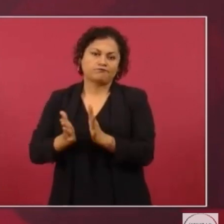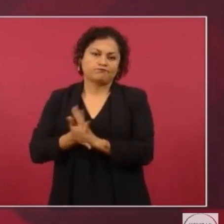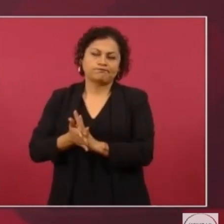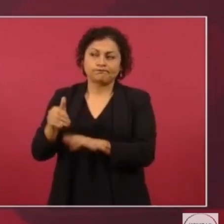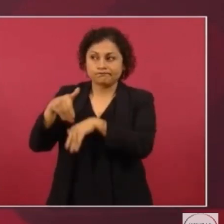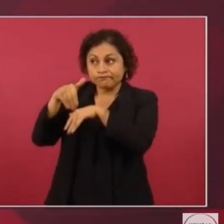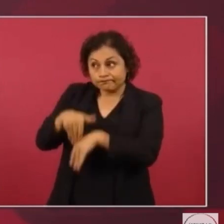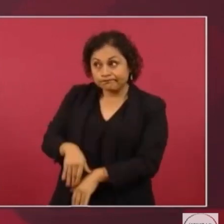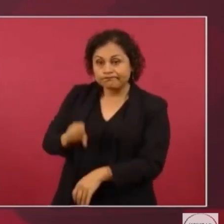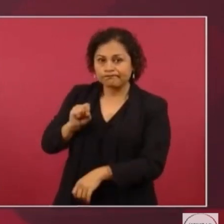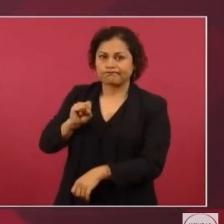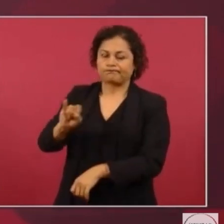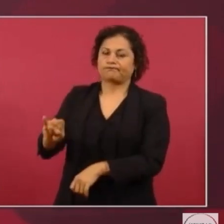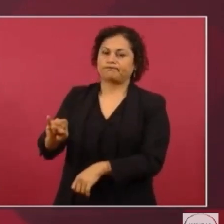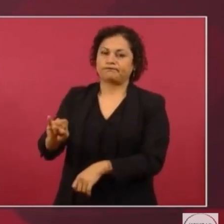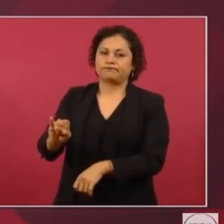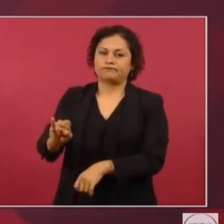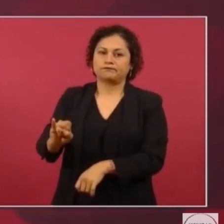servicio